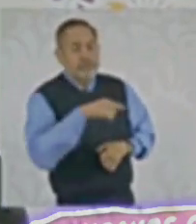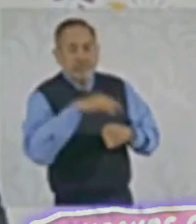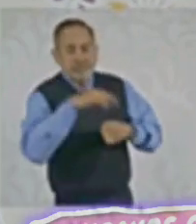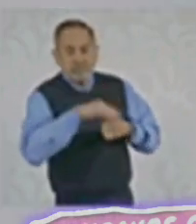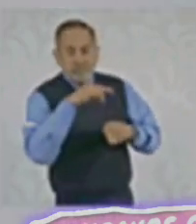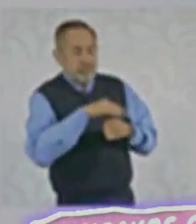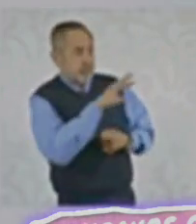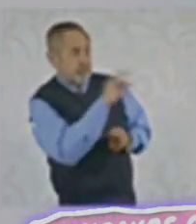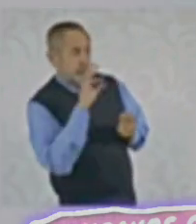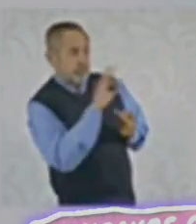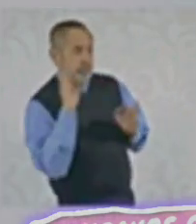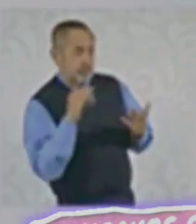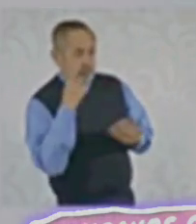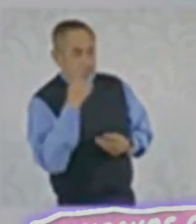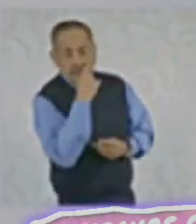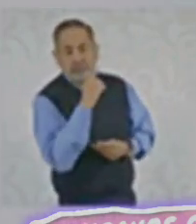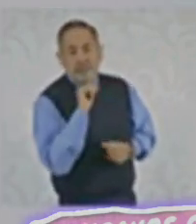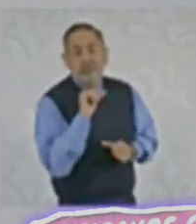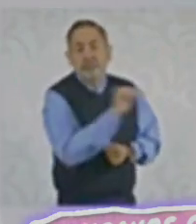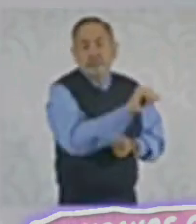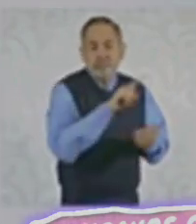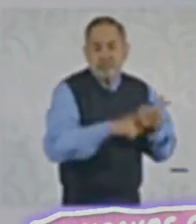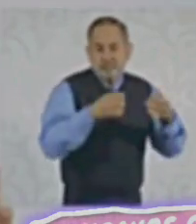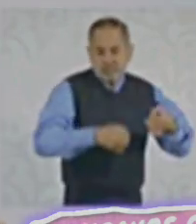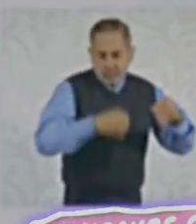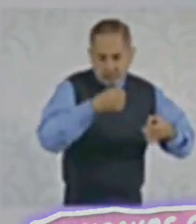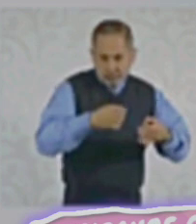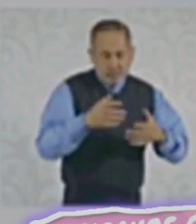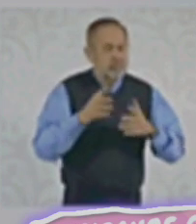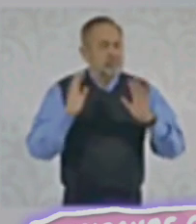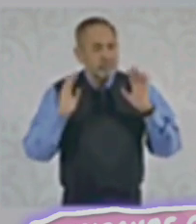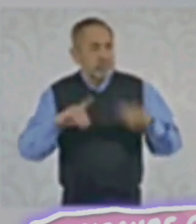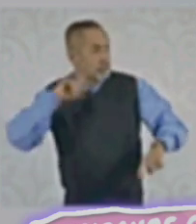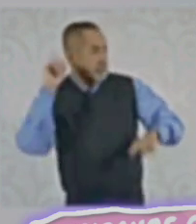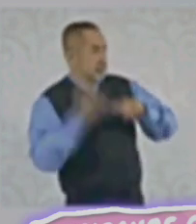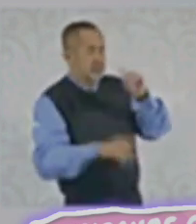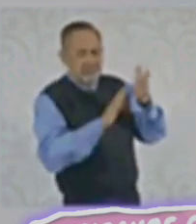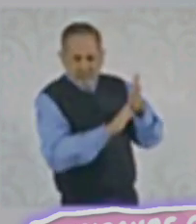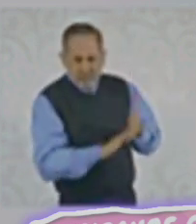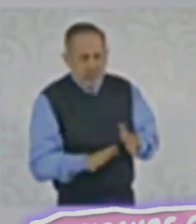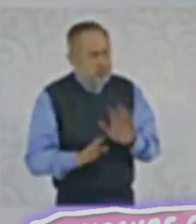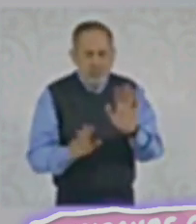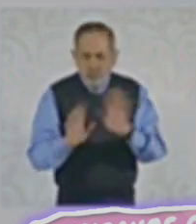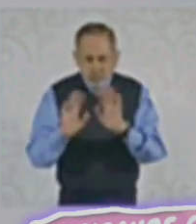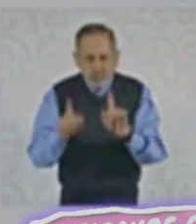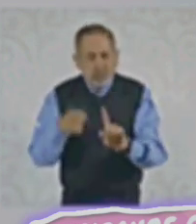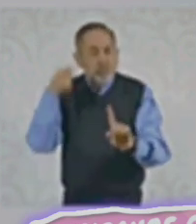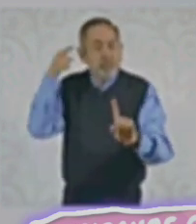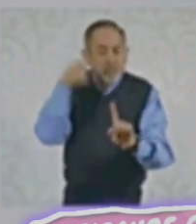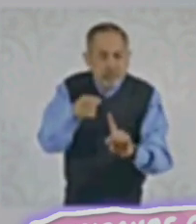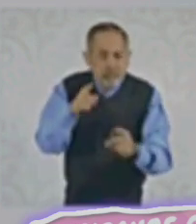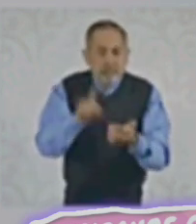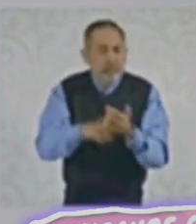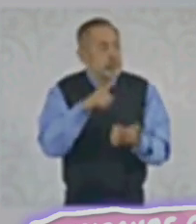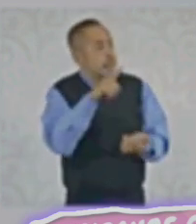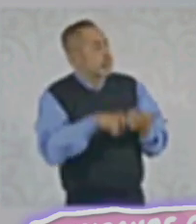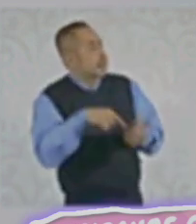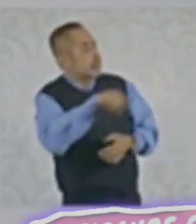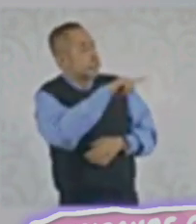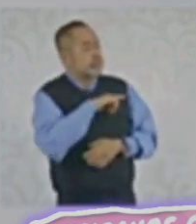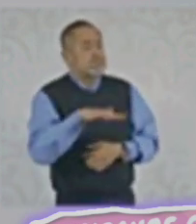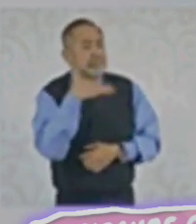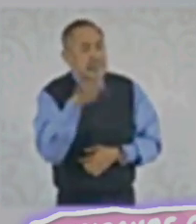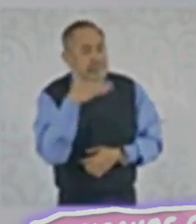supuesto, no es todo. Lo que queremos es erradicar la corrupción en todos lados donde